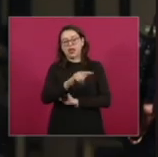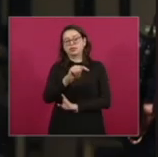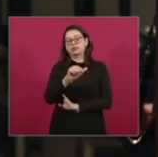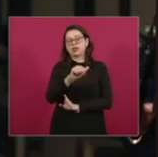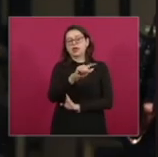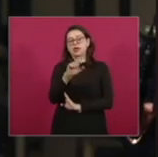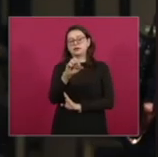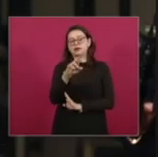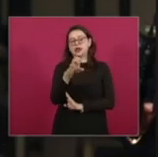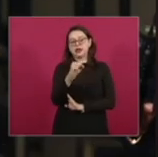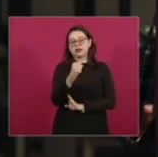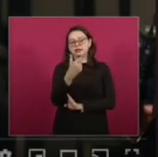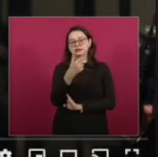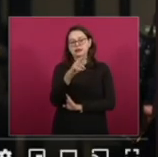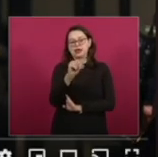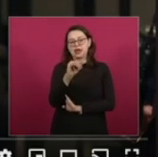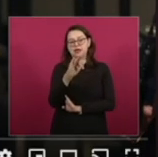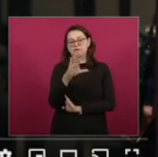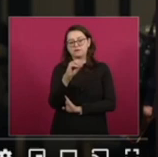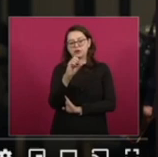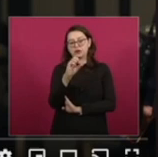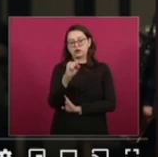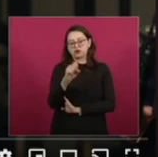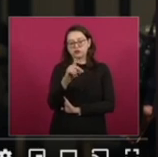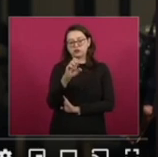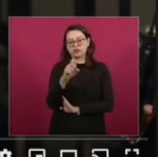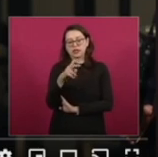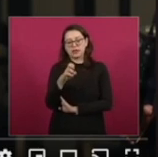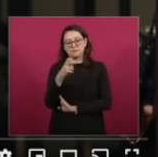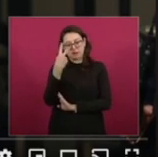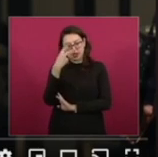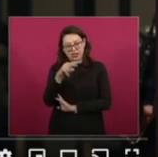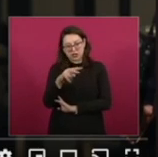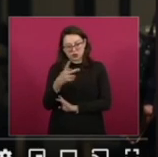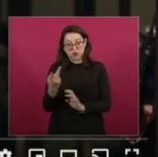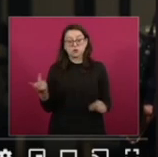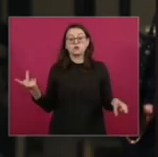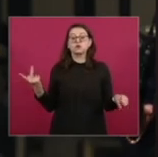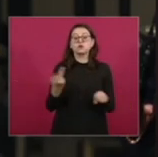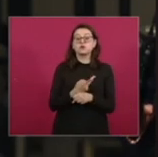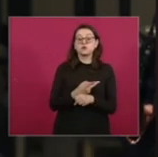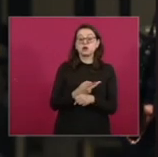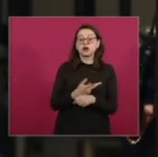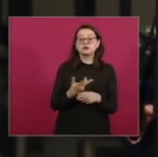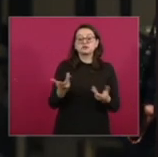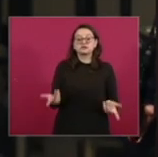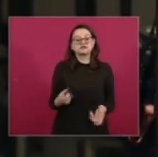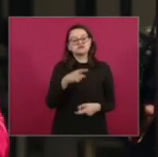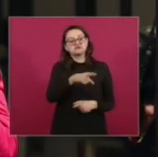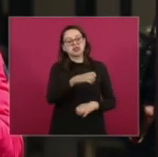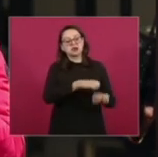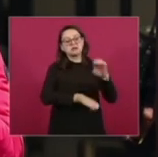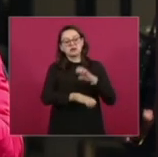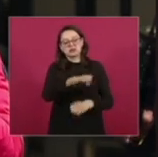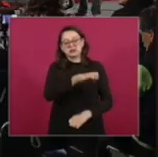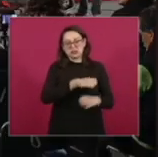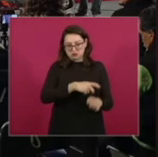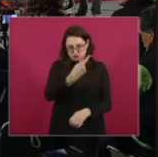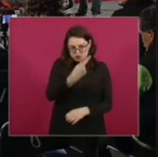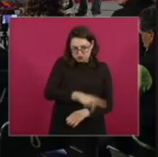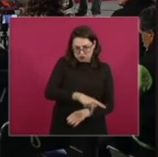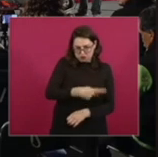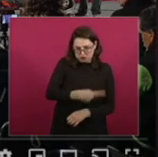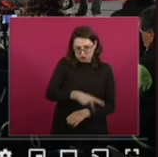caso, presidente, preguntarle por qué esta paraestatal pues ha sido relegada, sobre todo en el periodo anterior que